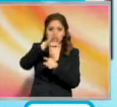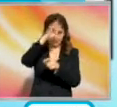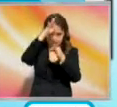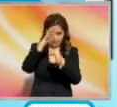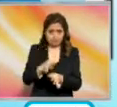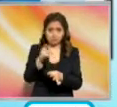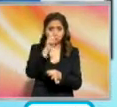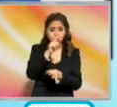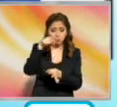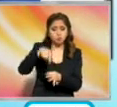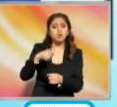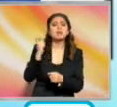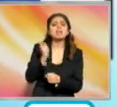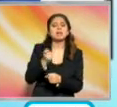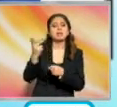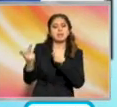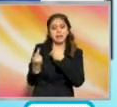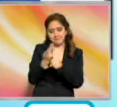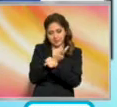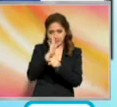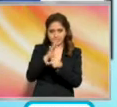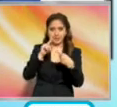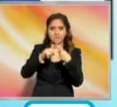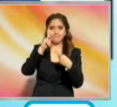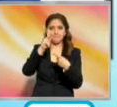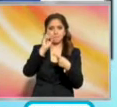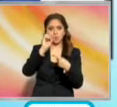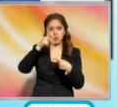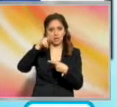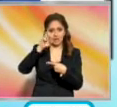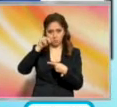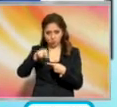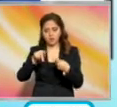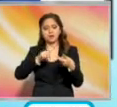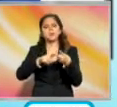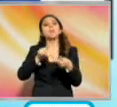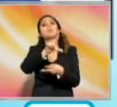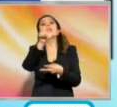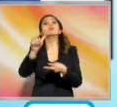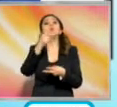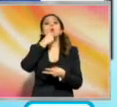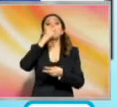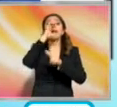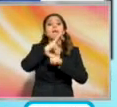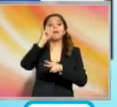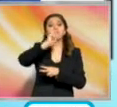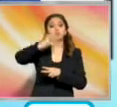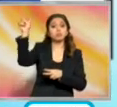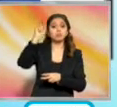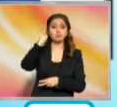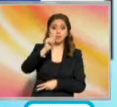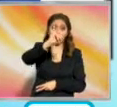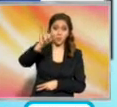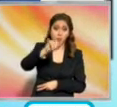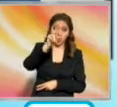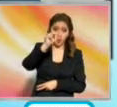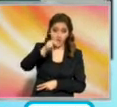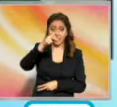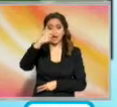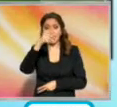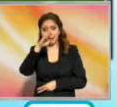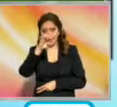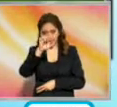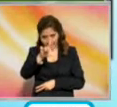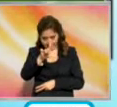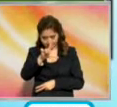Sí. nuestra sociedad. Entonces, Pokémon Go, luego sería Juan Gabriel. Juan Gabriel, por supuesto. Es un reflejo, claro. Es un reflejo, pero es muy interesante también porque el año pasado,